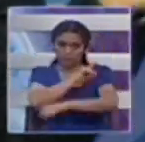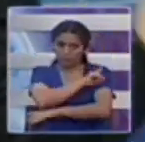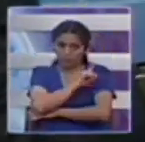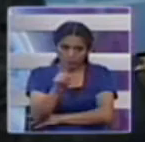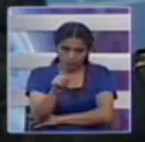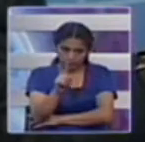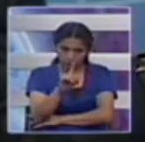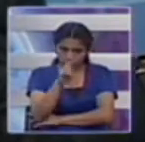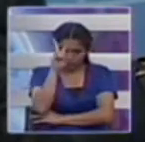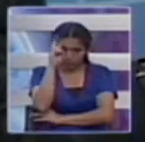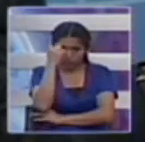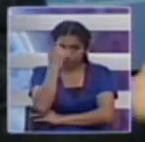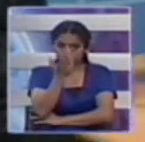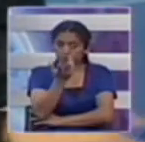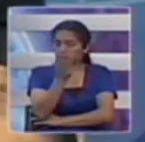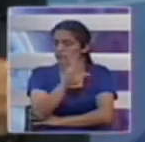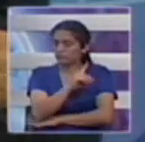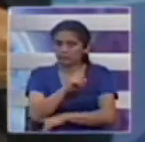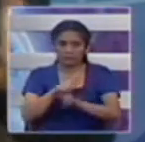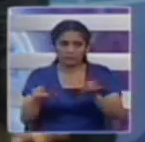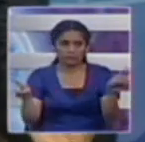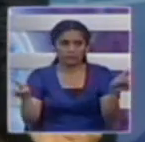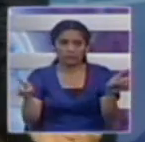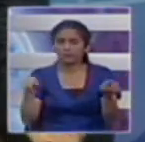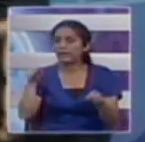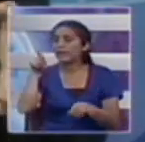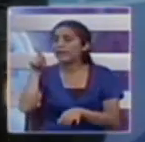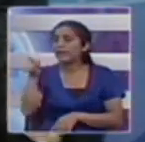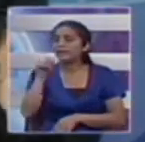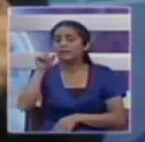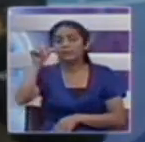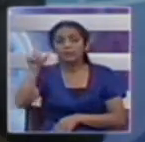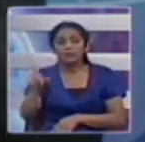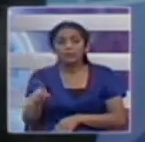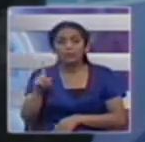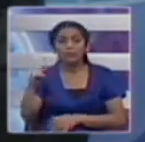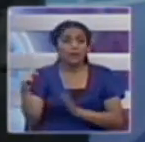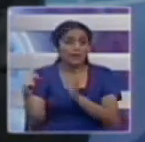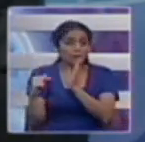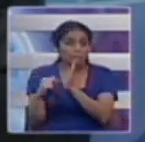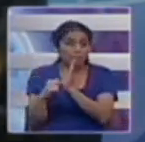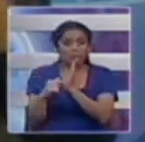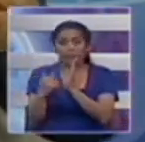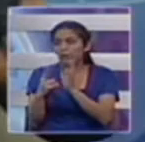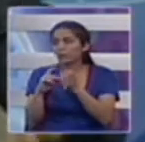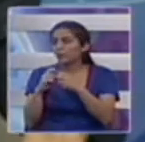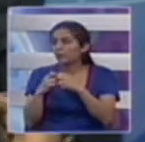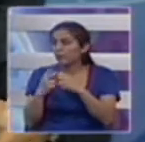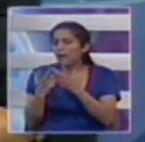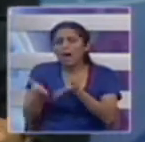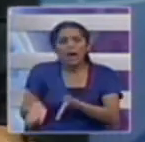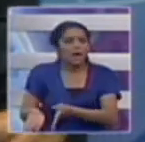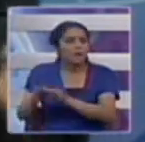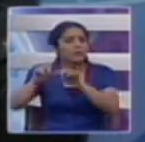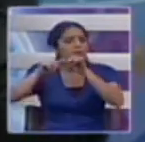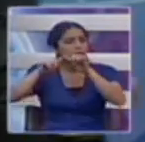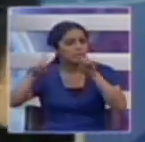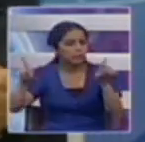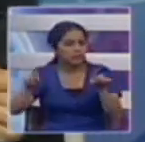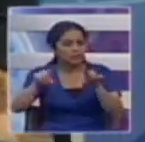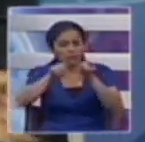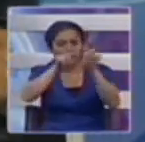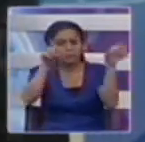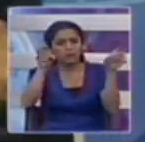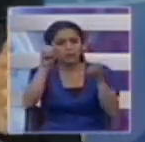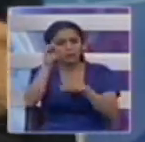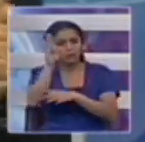tema estrictamente tributario con un tema de corrupción del caso de Brecht. El propio presidente de la República ha dicho, es el poder tras